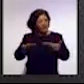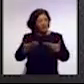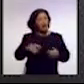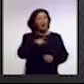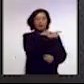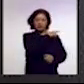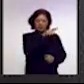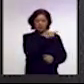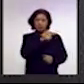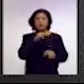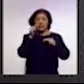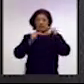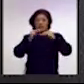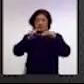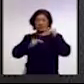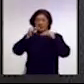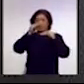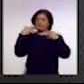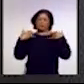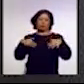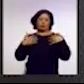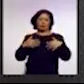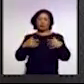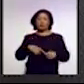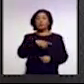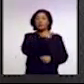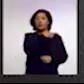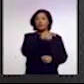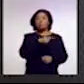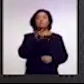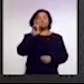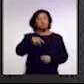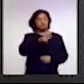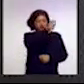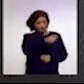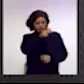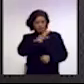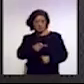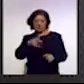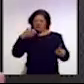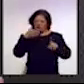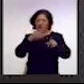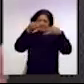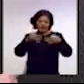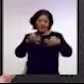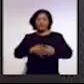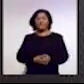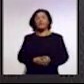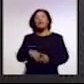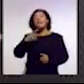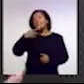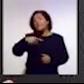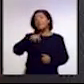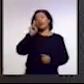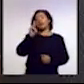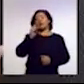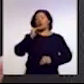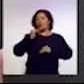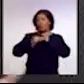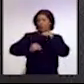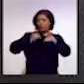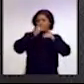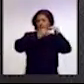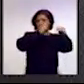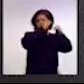elevado y son perfiles contundentes pero los procesos de evaluación de